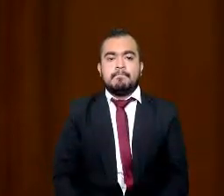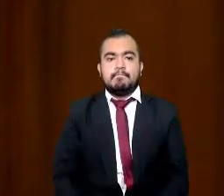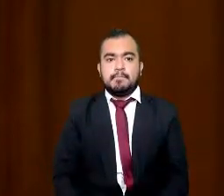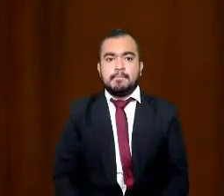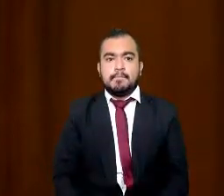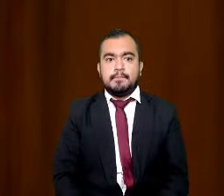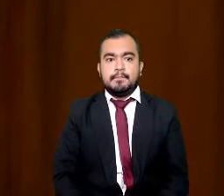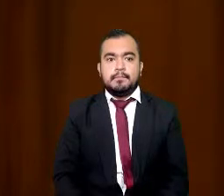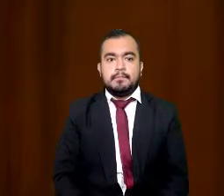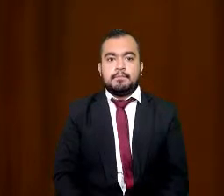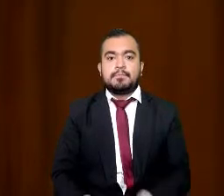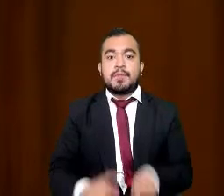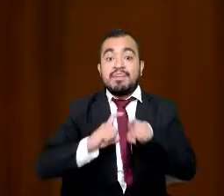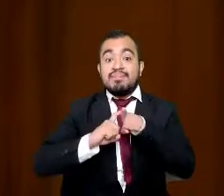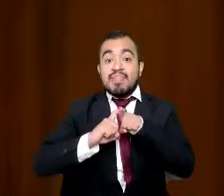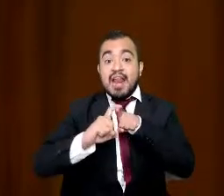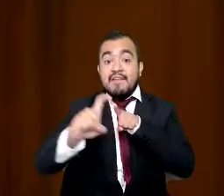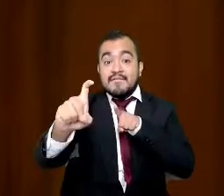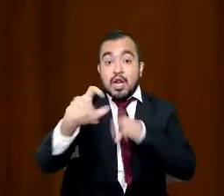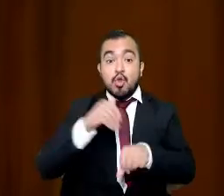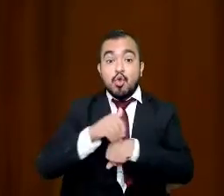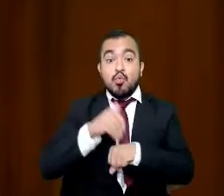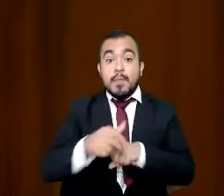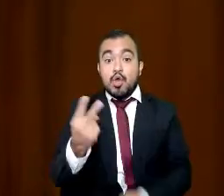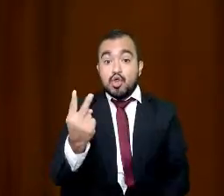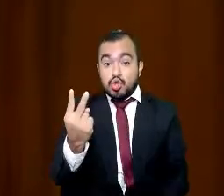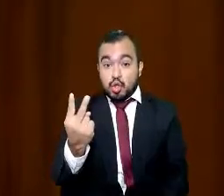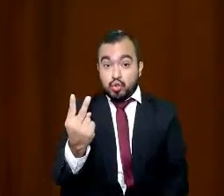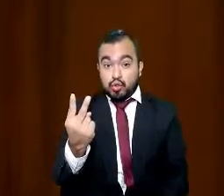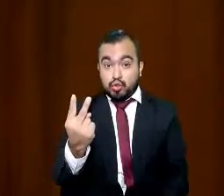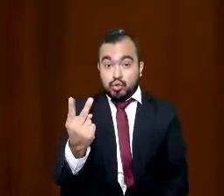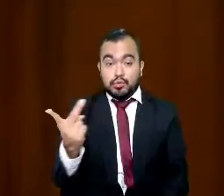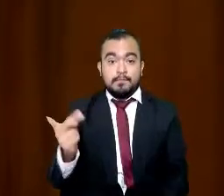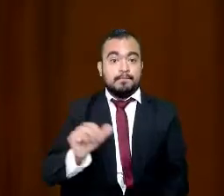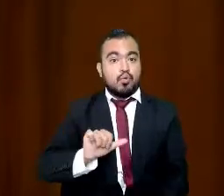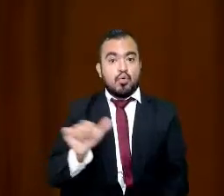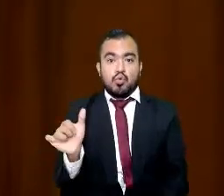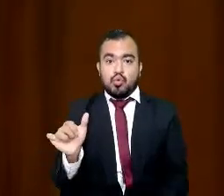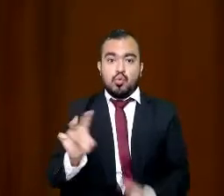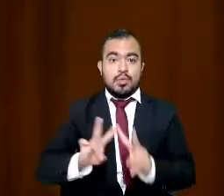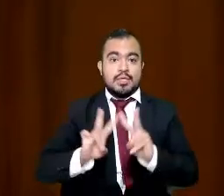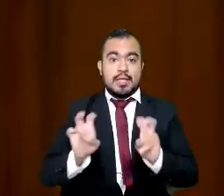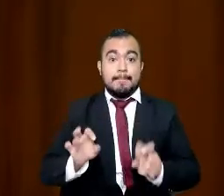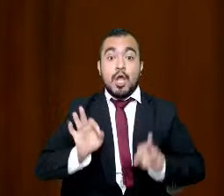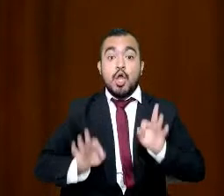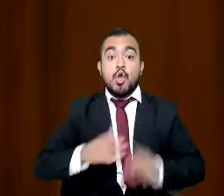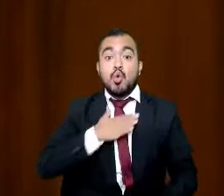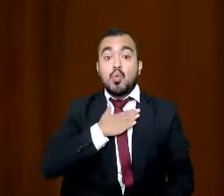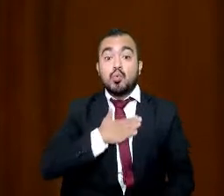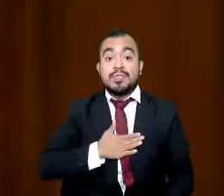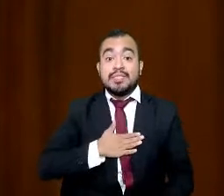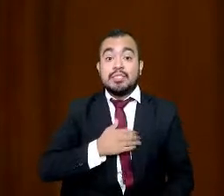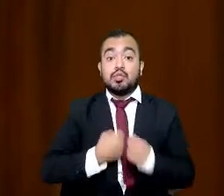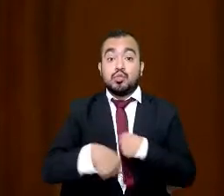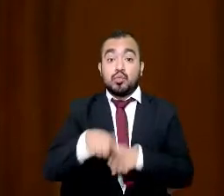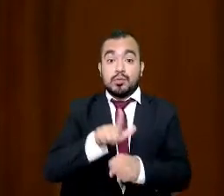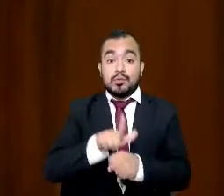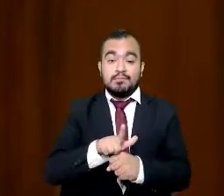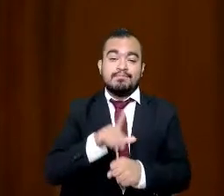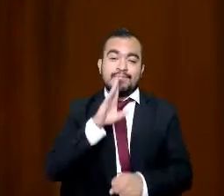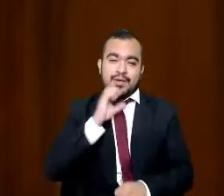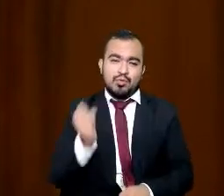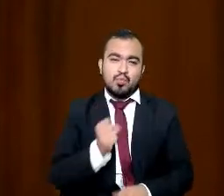El teleférico 2, otro tema de justicia social. Desafortunadamente, la pobreza en